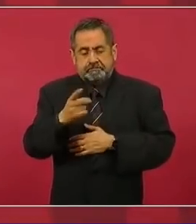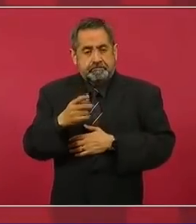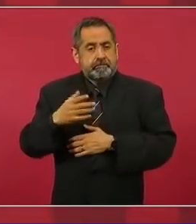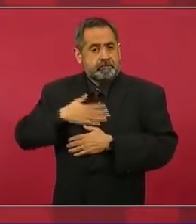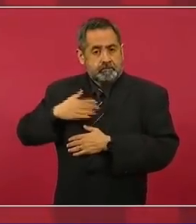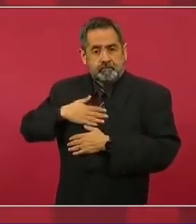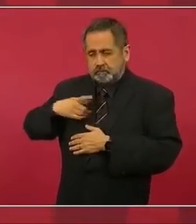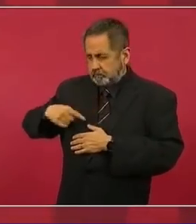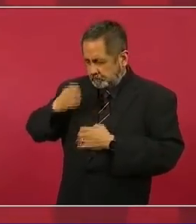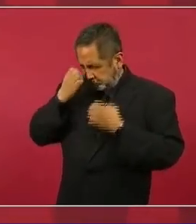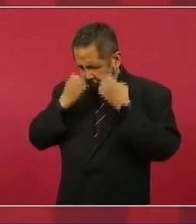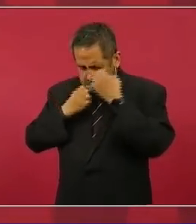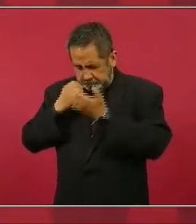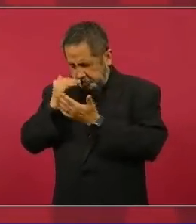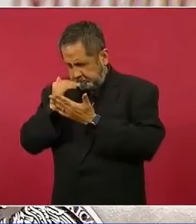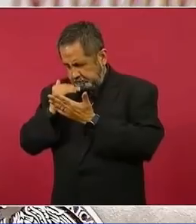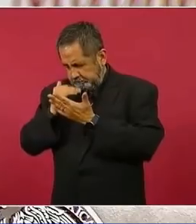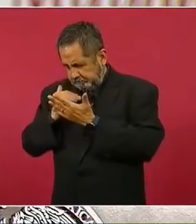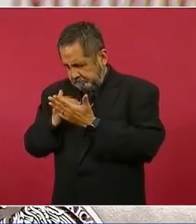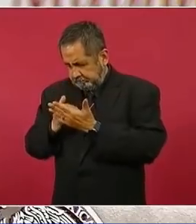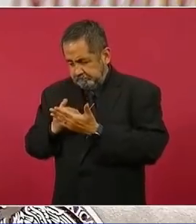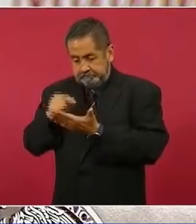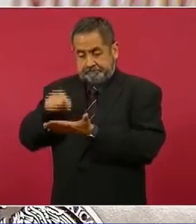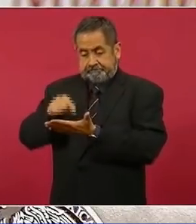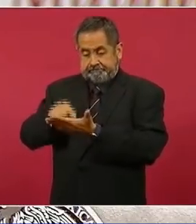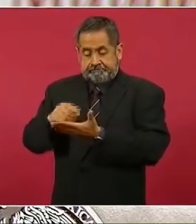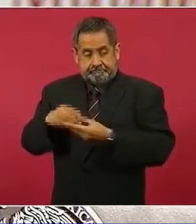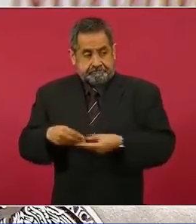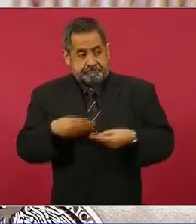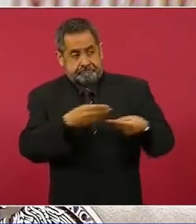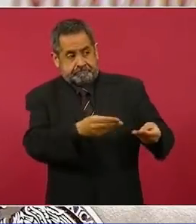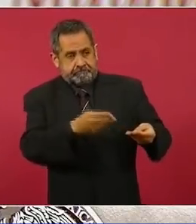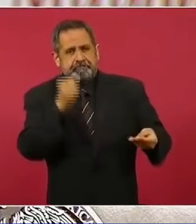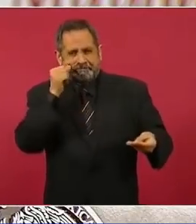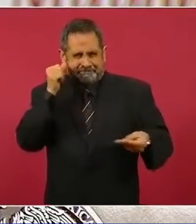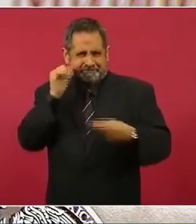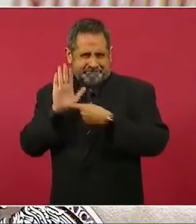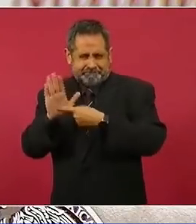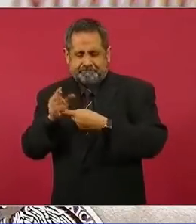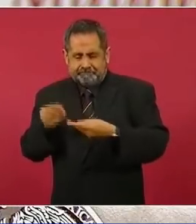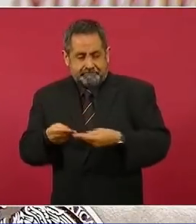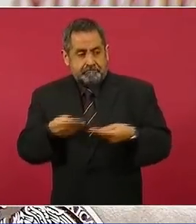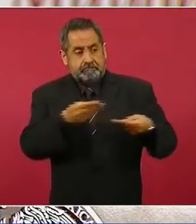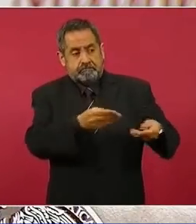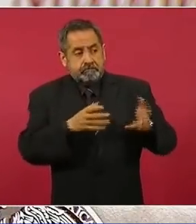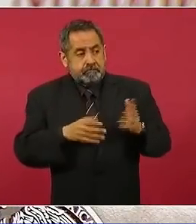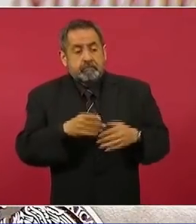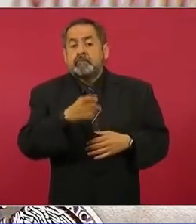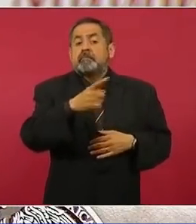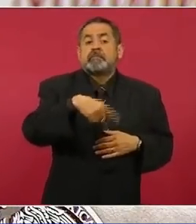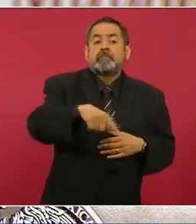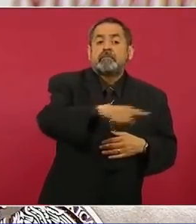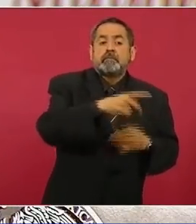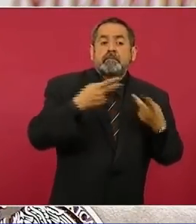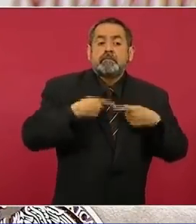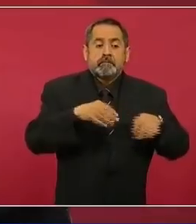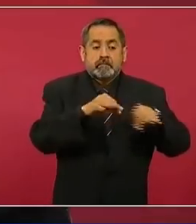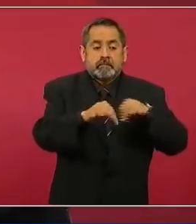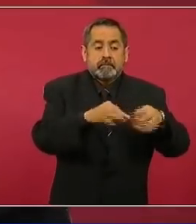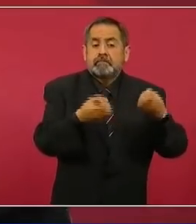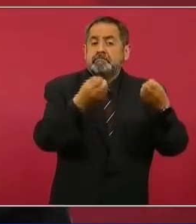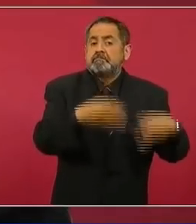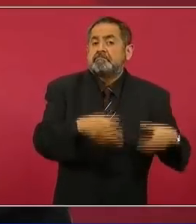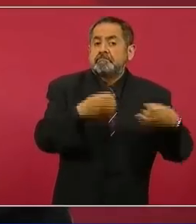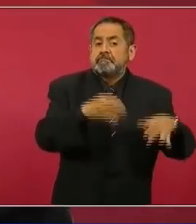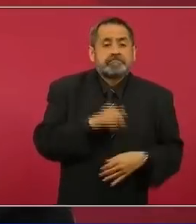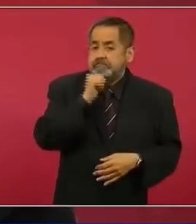que se presentó el día de ayer, no estamos afectando a la plantilla laboral de los